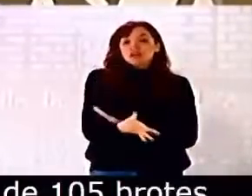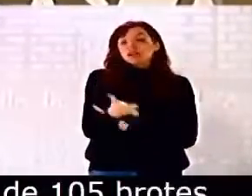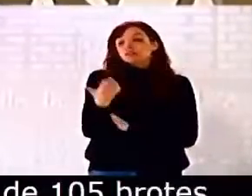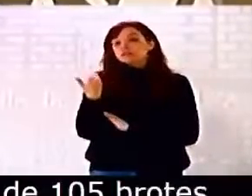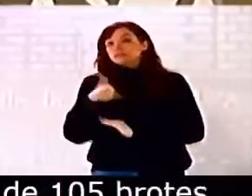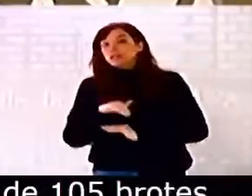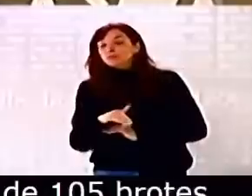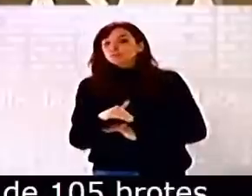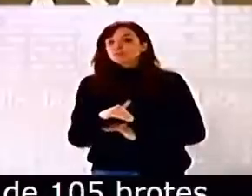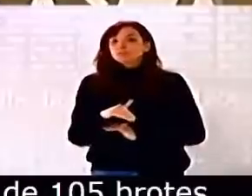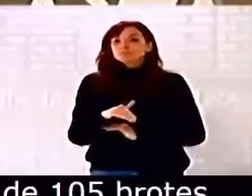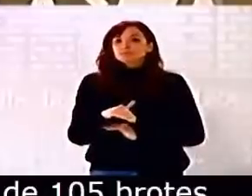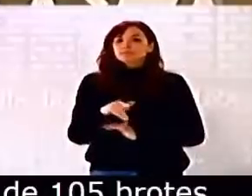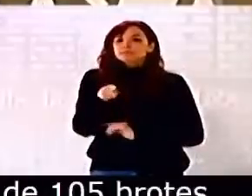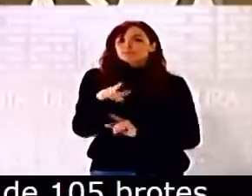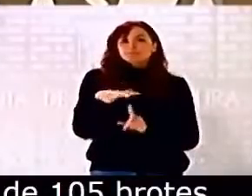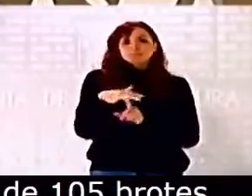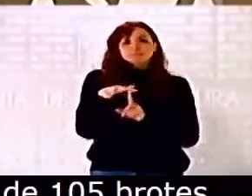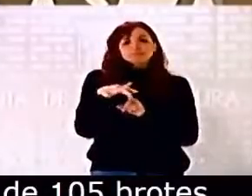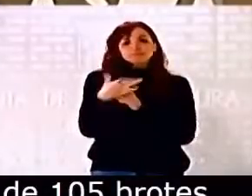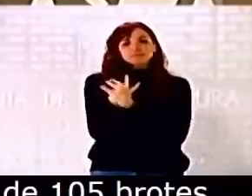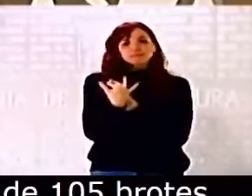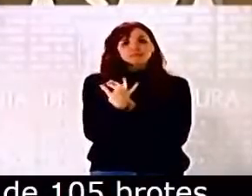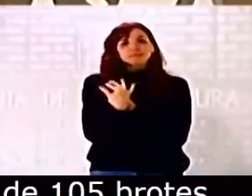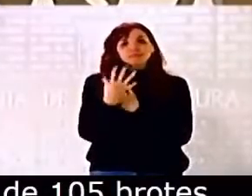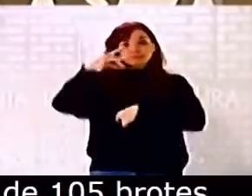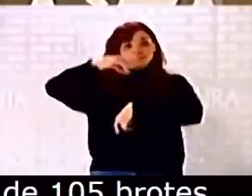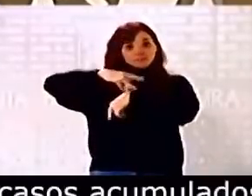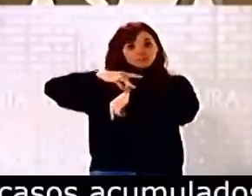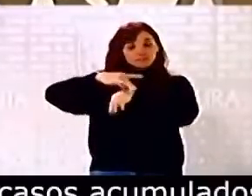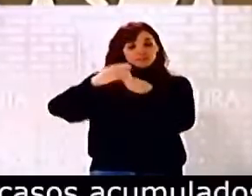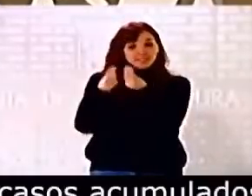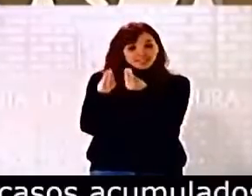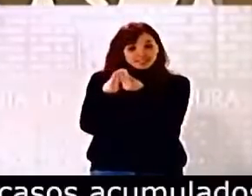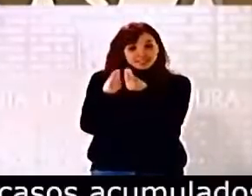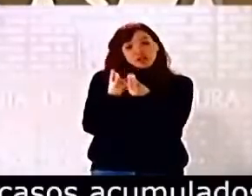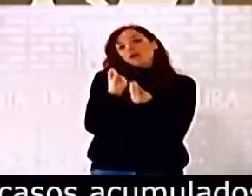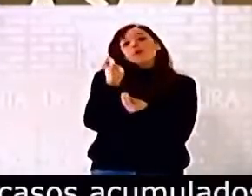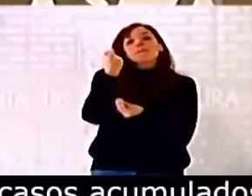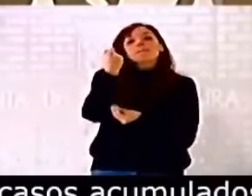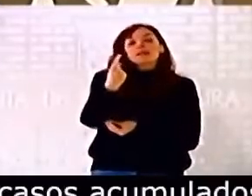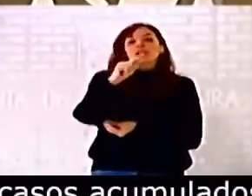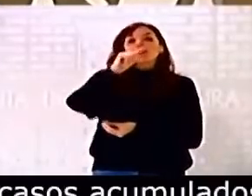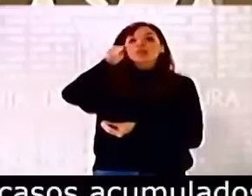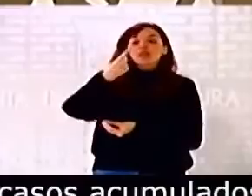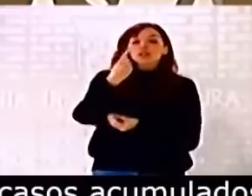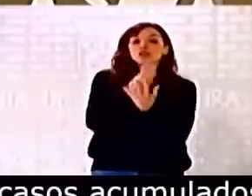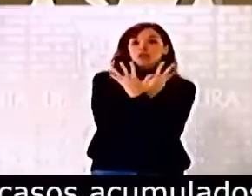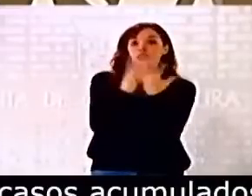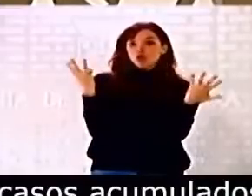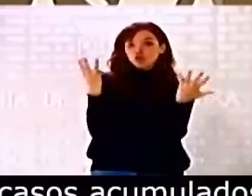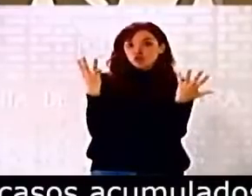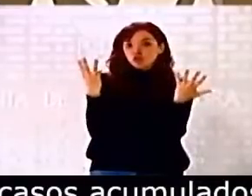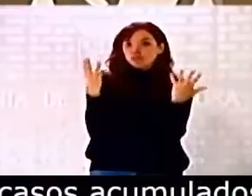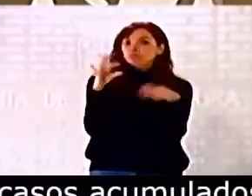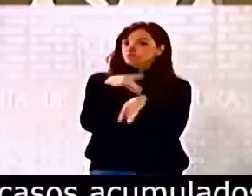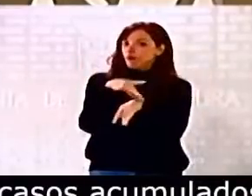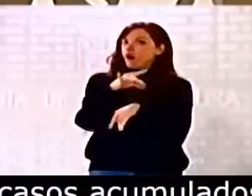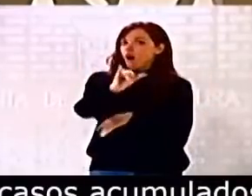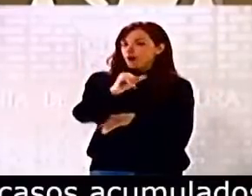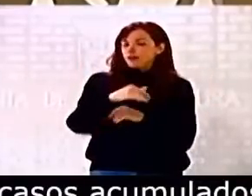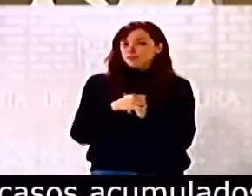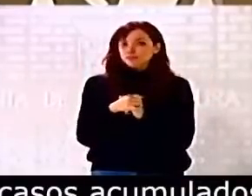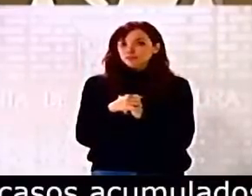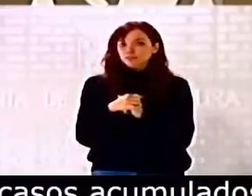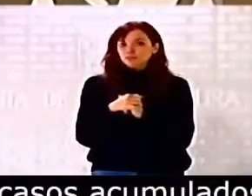serie de casos acumulados en brotes de 1.118, con unos contactos que se han generado